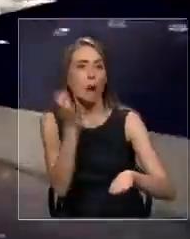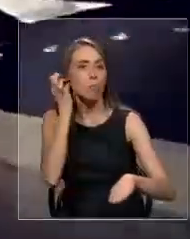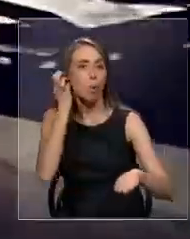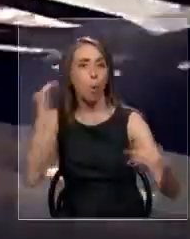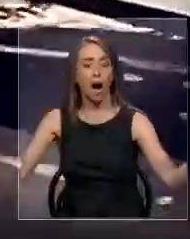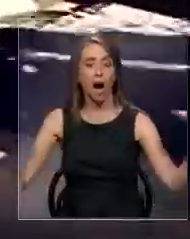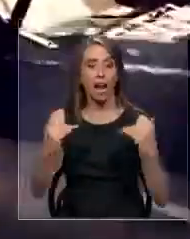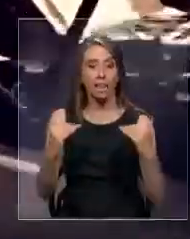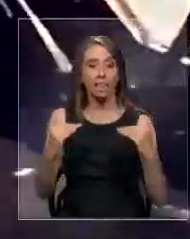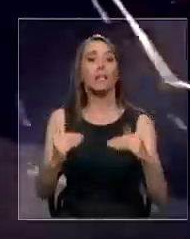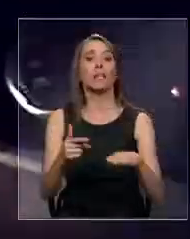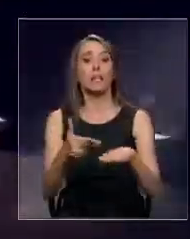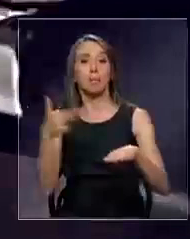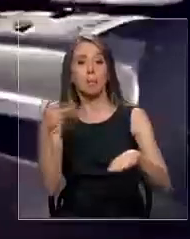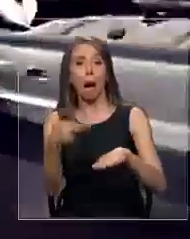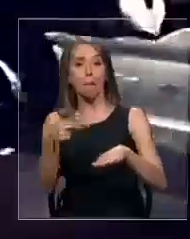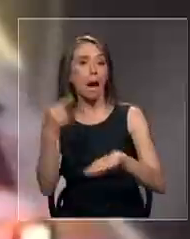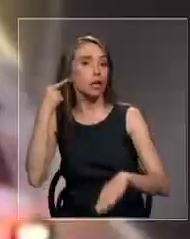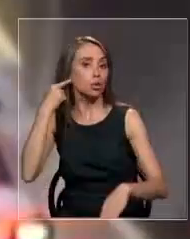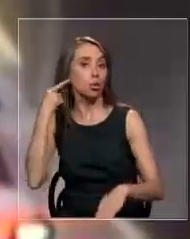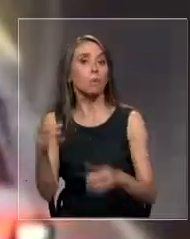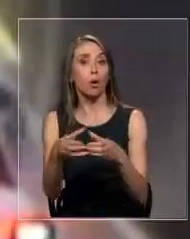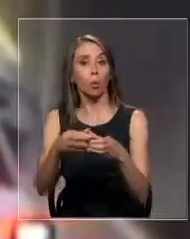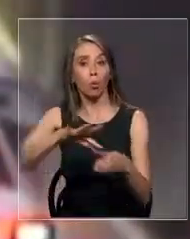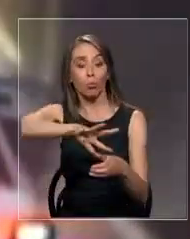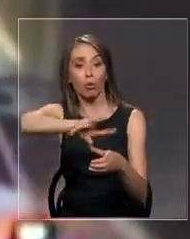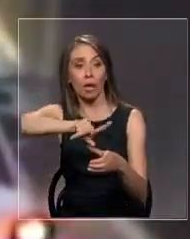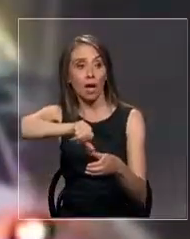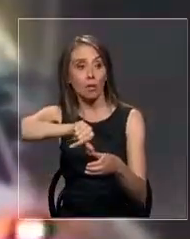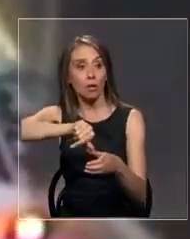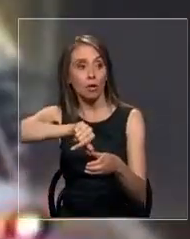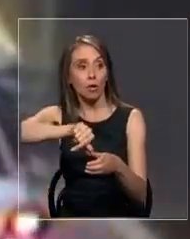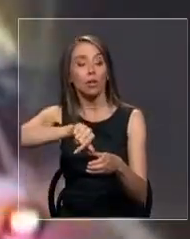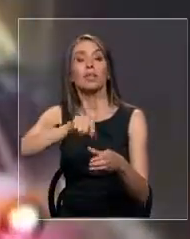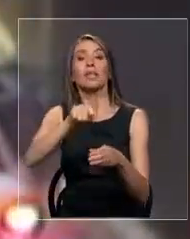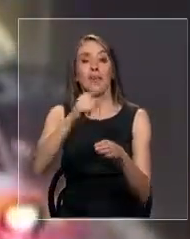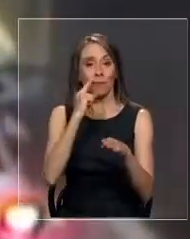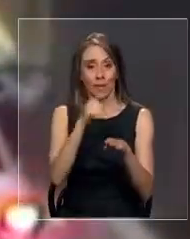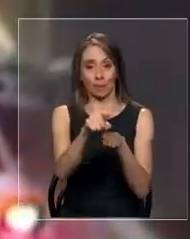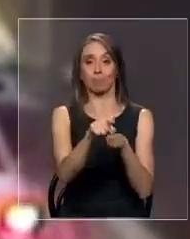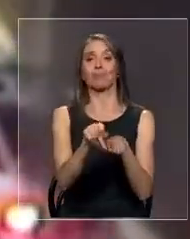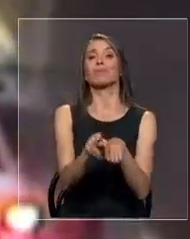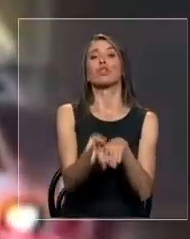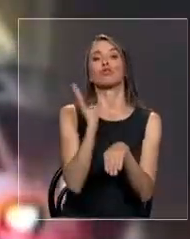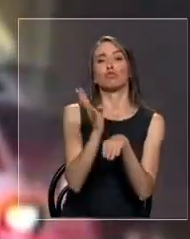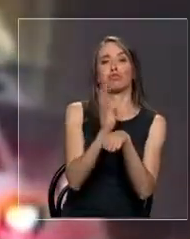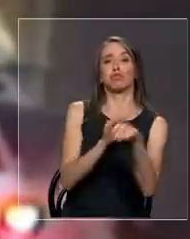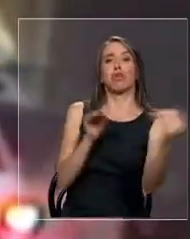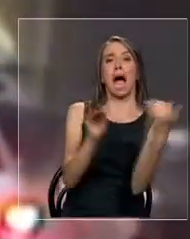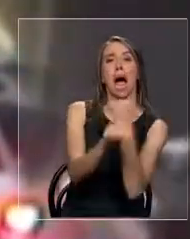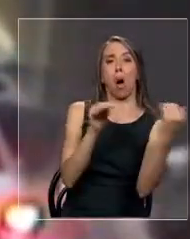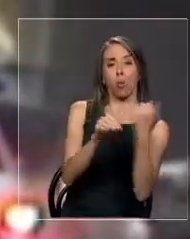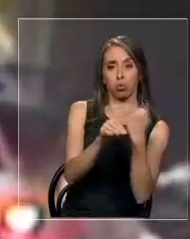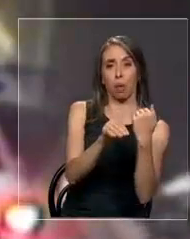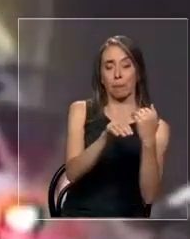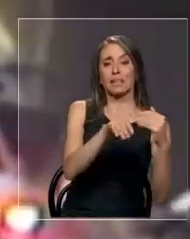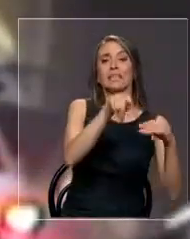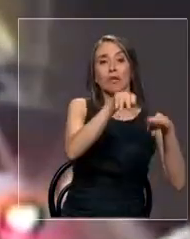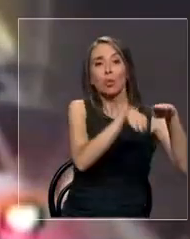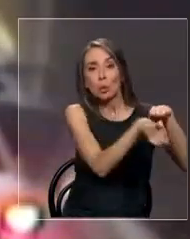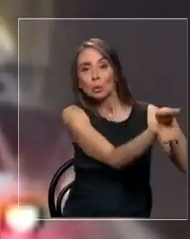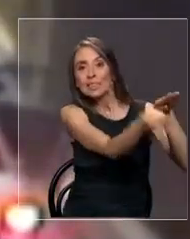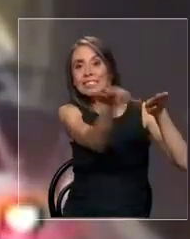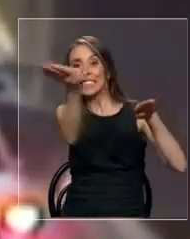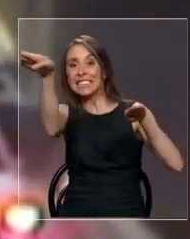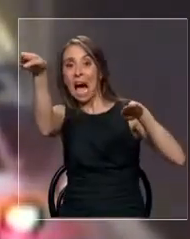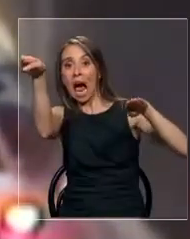Lo que se escucha son disparos. Es que estas bandas encontraron en los nudos de las salidas de las carreteras concesionadas el lugar